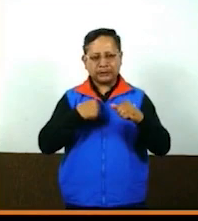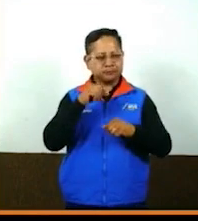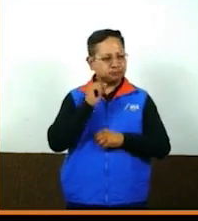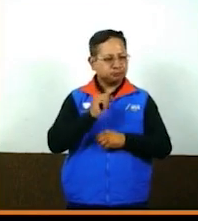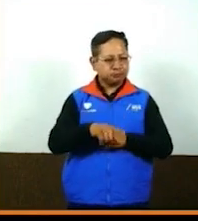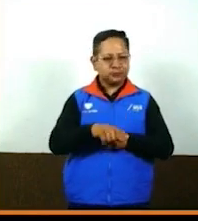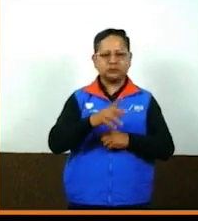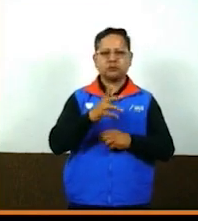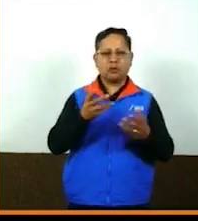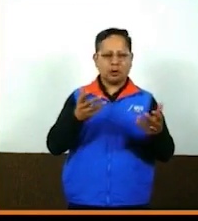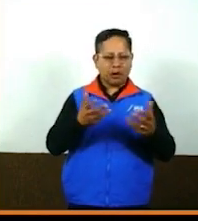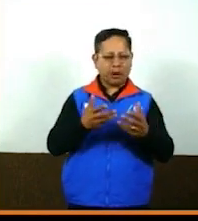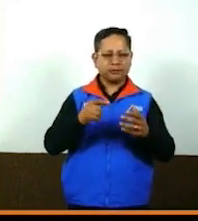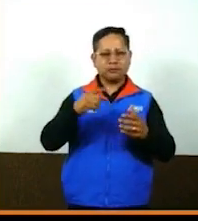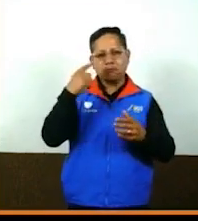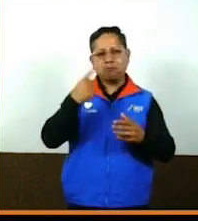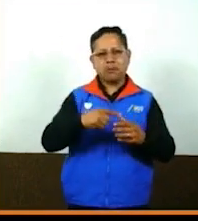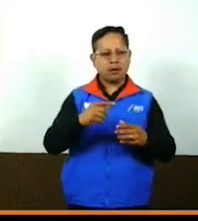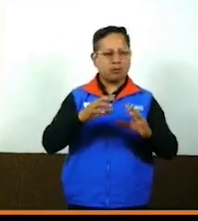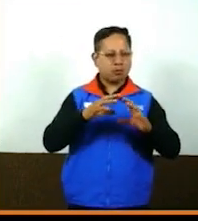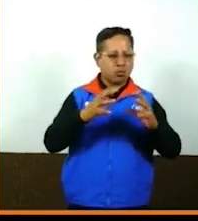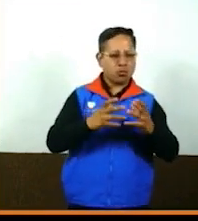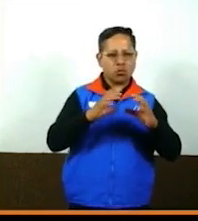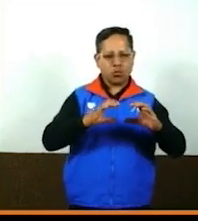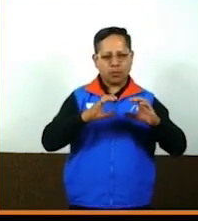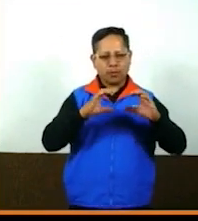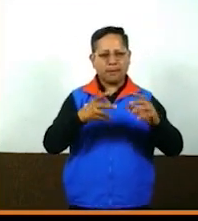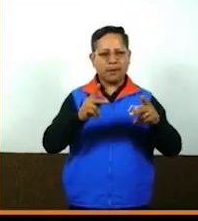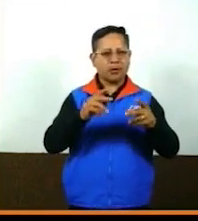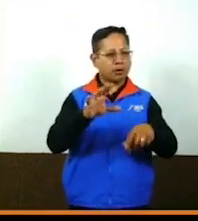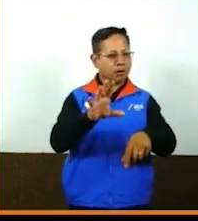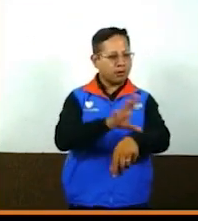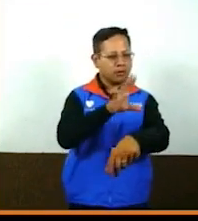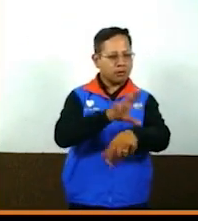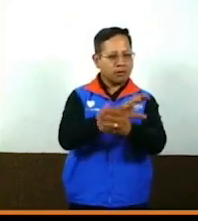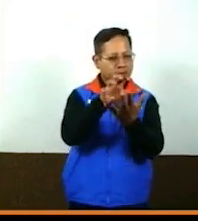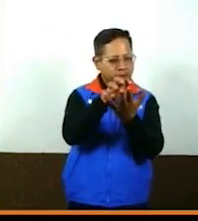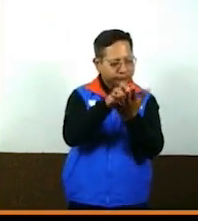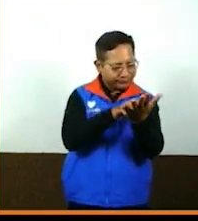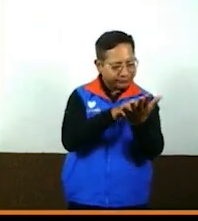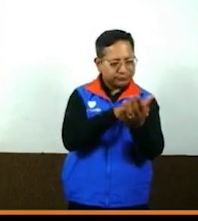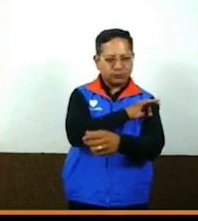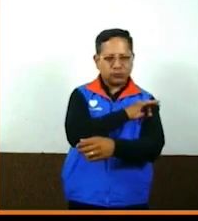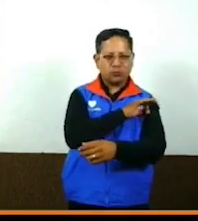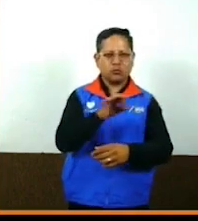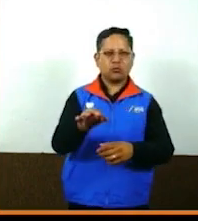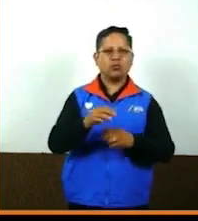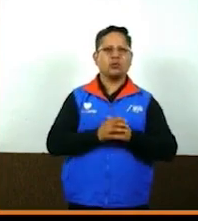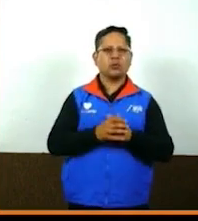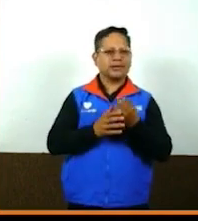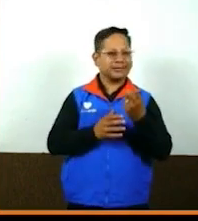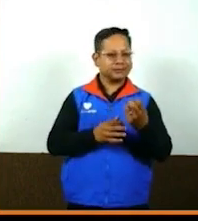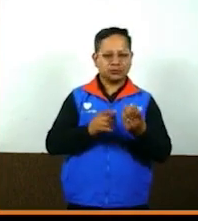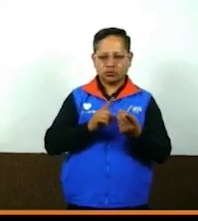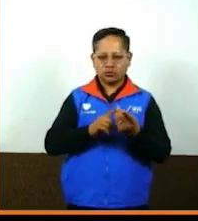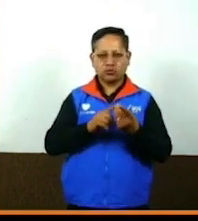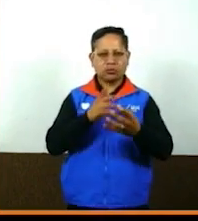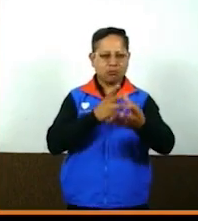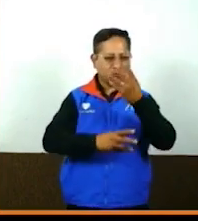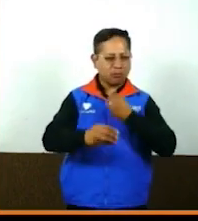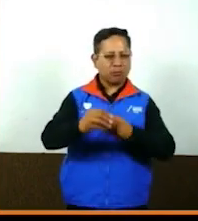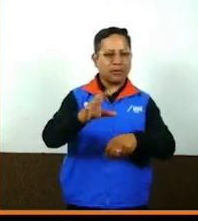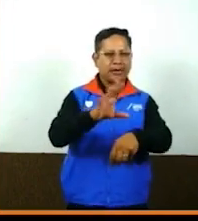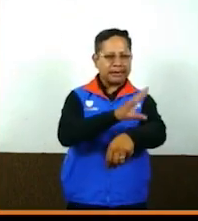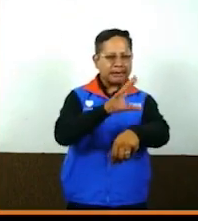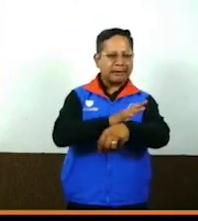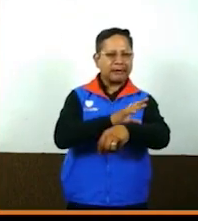estamos dándole movilidad sustentable a nuestros clientes al final, ¿no? Y que provengan de fuentes renovables toda esa energía